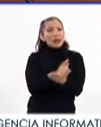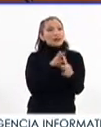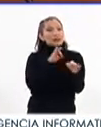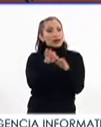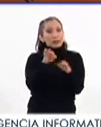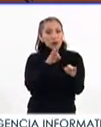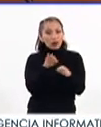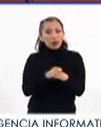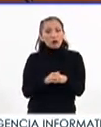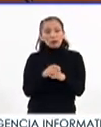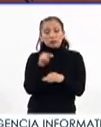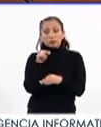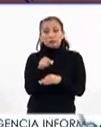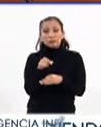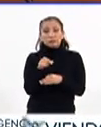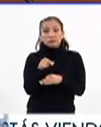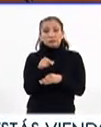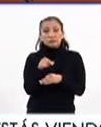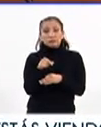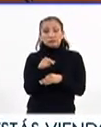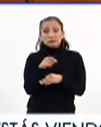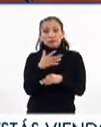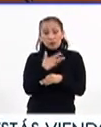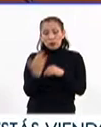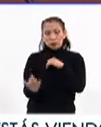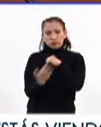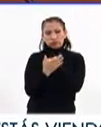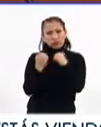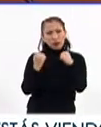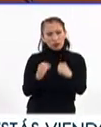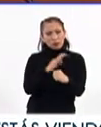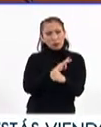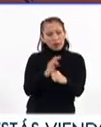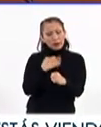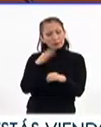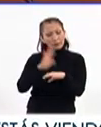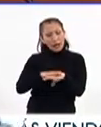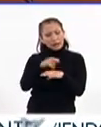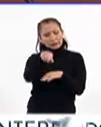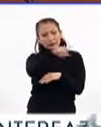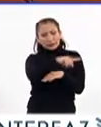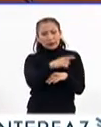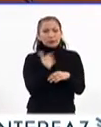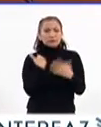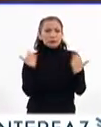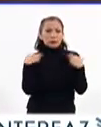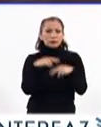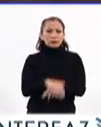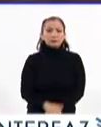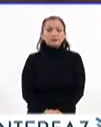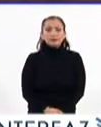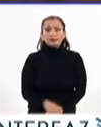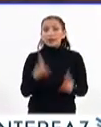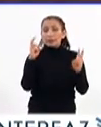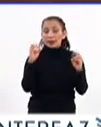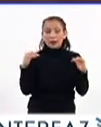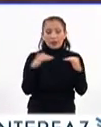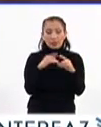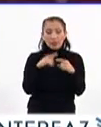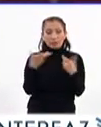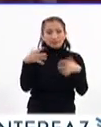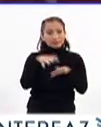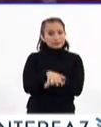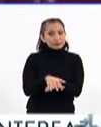laborales, donde tengamos esa seguridad de poder fortalecer a este subsistema. Temas como la equidad